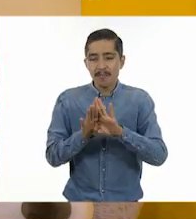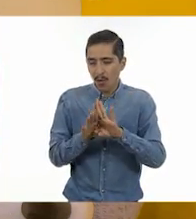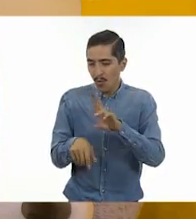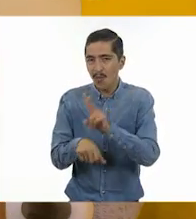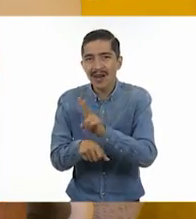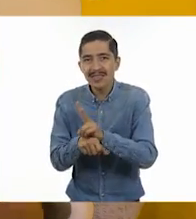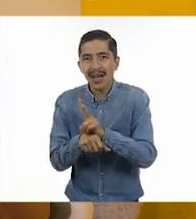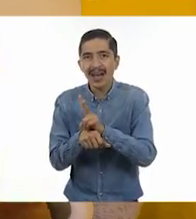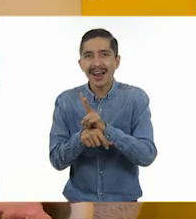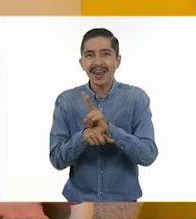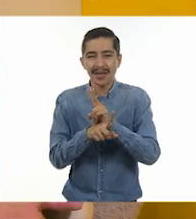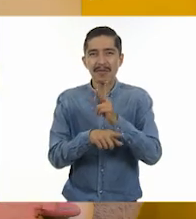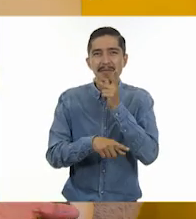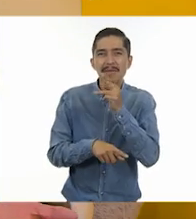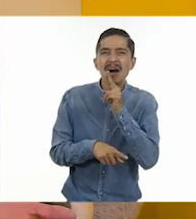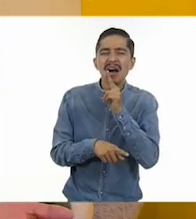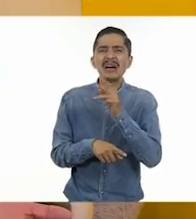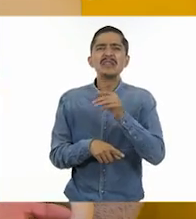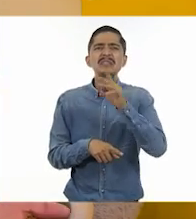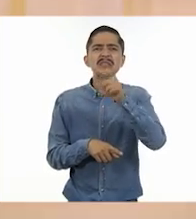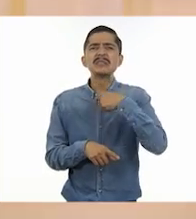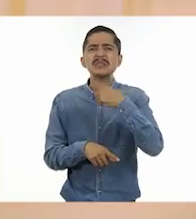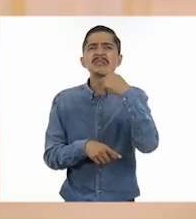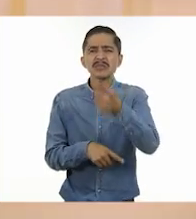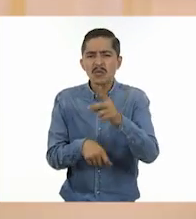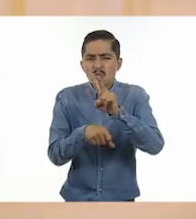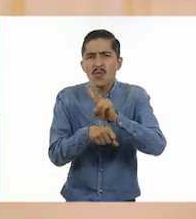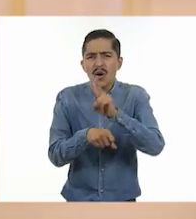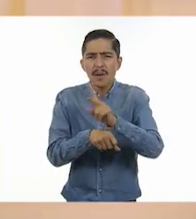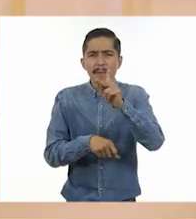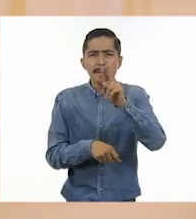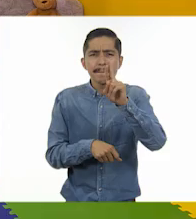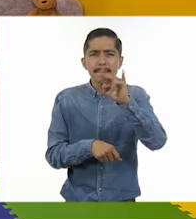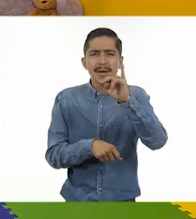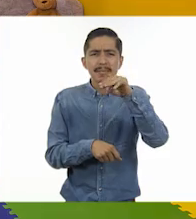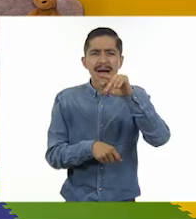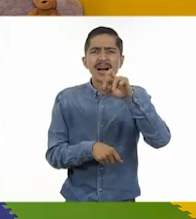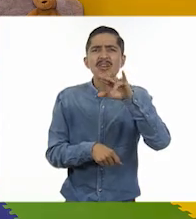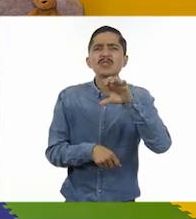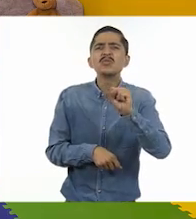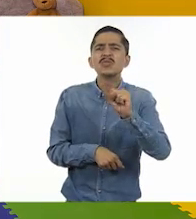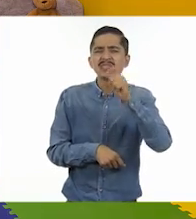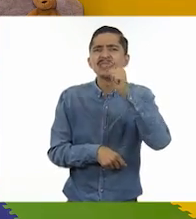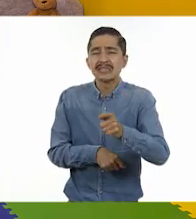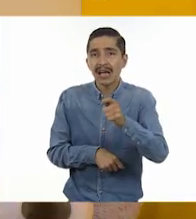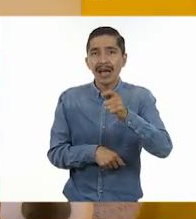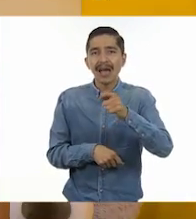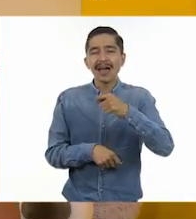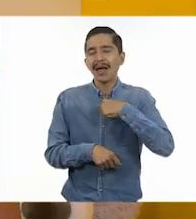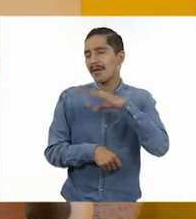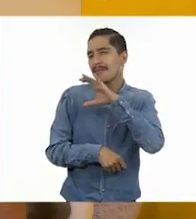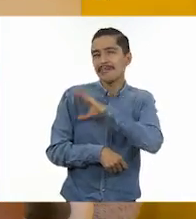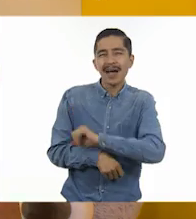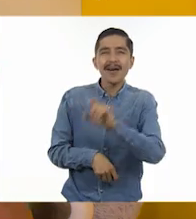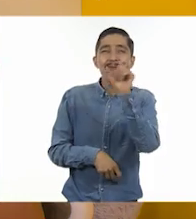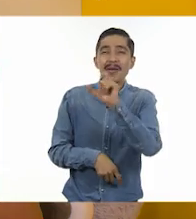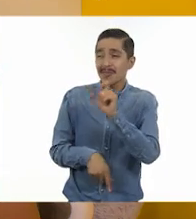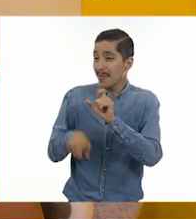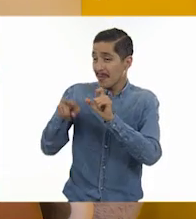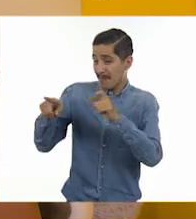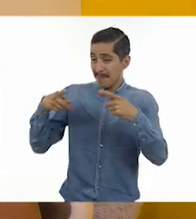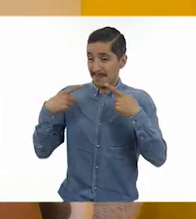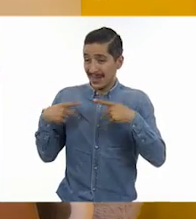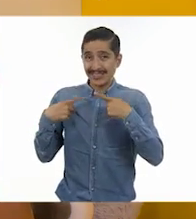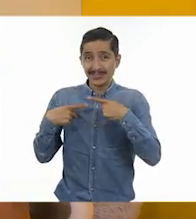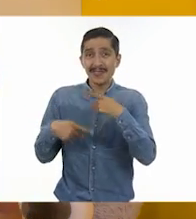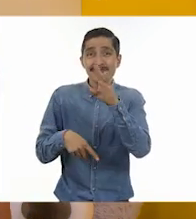primarios. ¿A qué me refiero con cuidadores primarios? A mí me encanta ver cómo las personas que están cerca de un bebé se